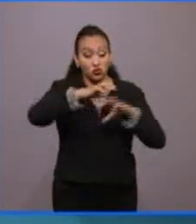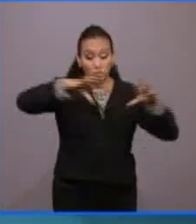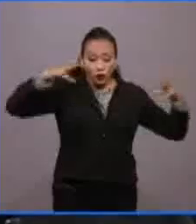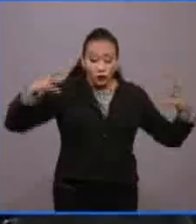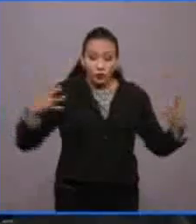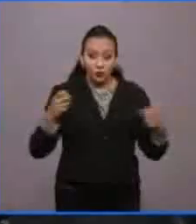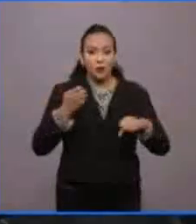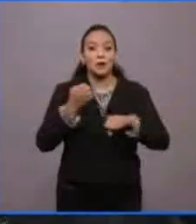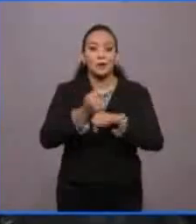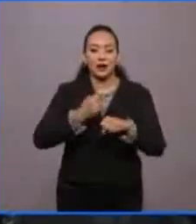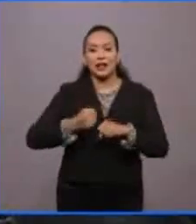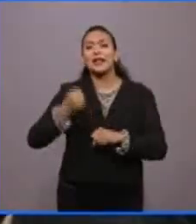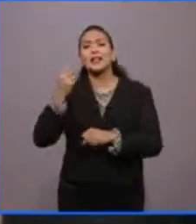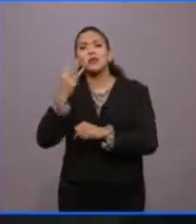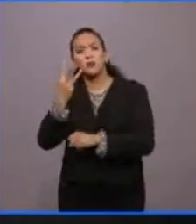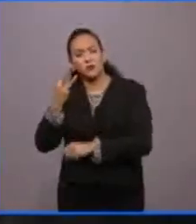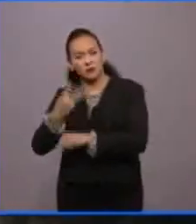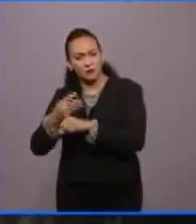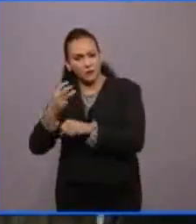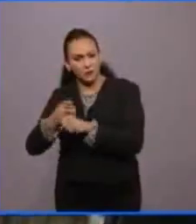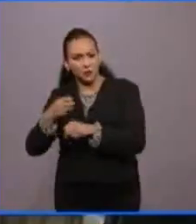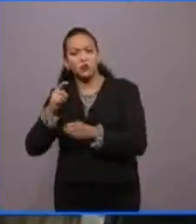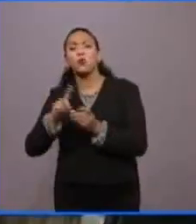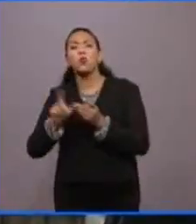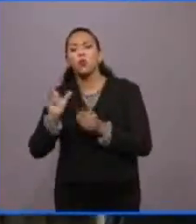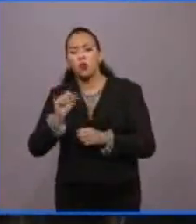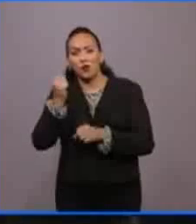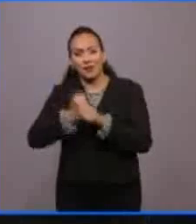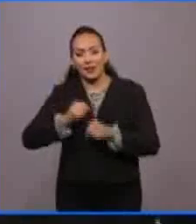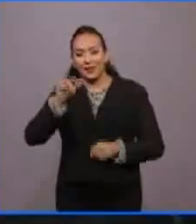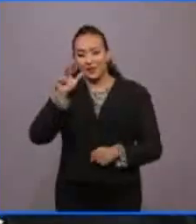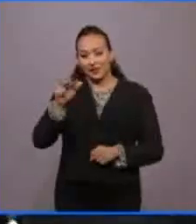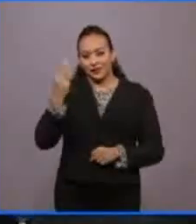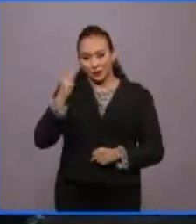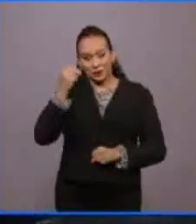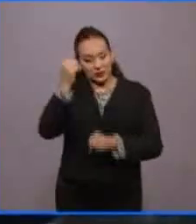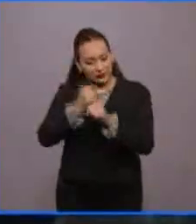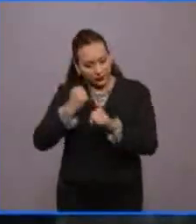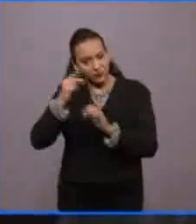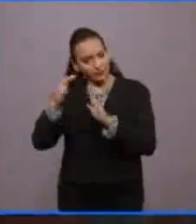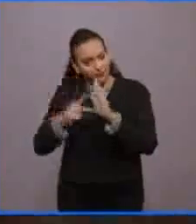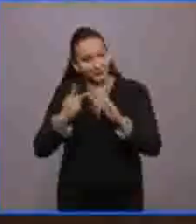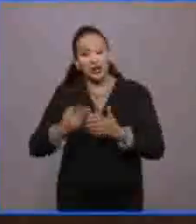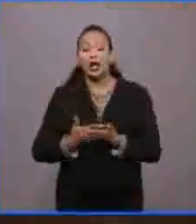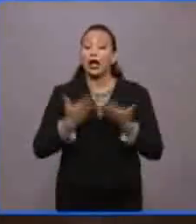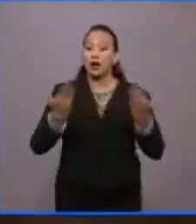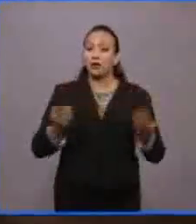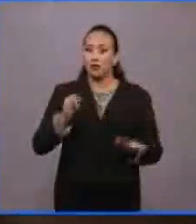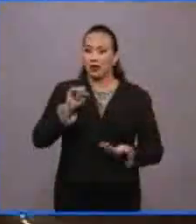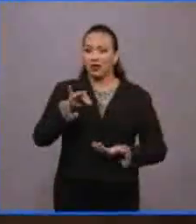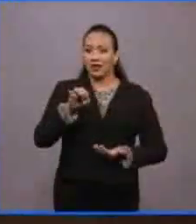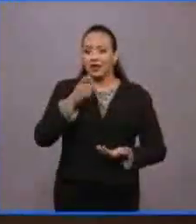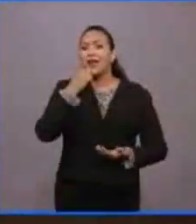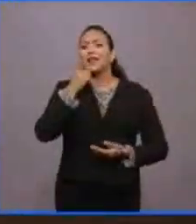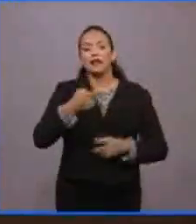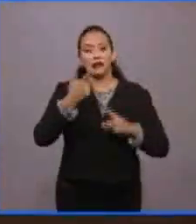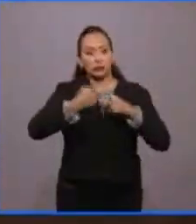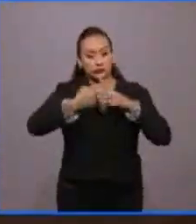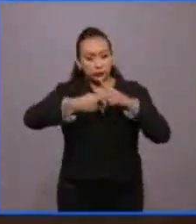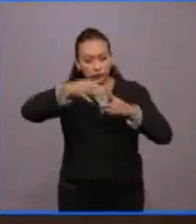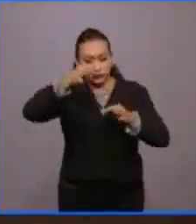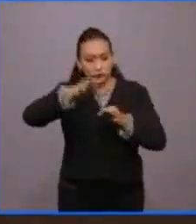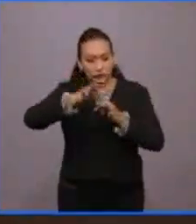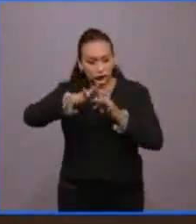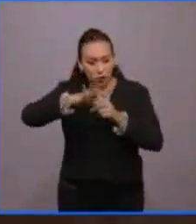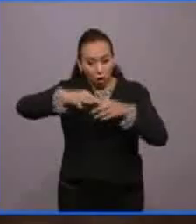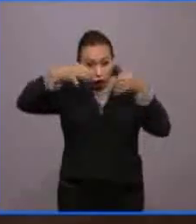El tercer simulacro se llevará a cabo el 18 de mayo. Por otro lado, el INE aseguró que el cómputo oficial de la